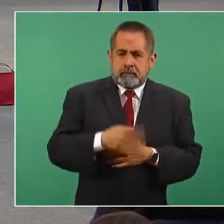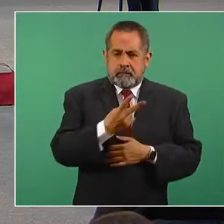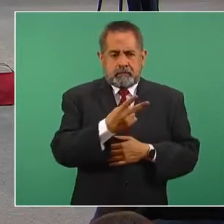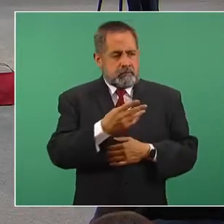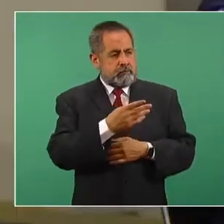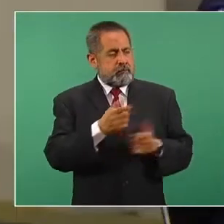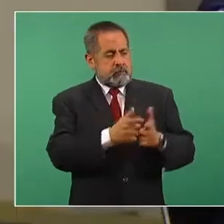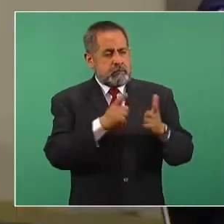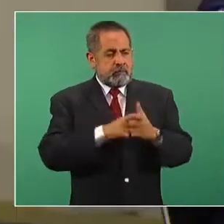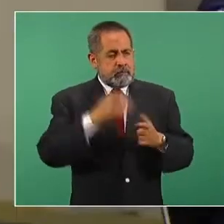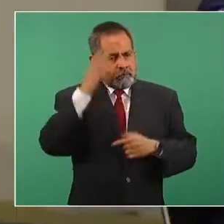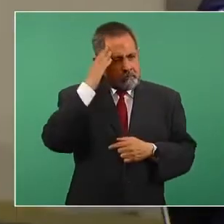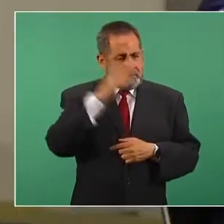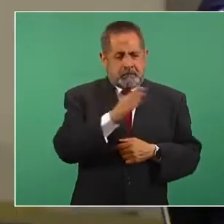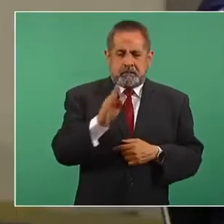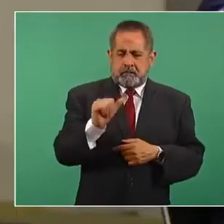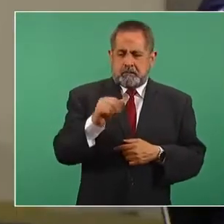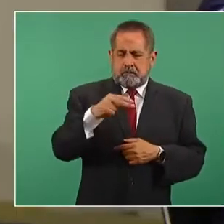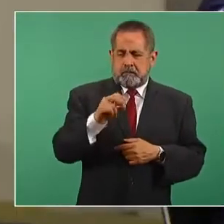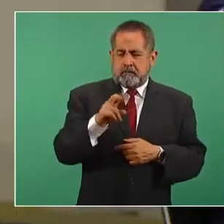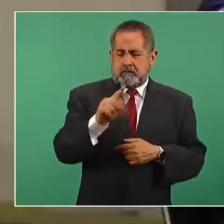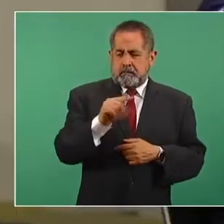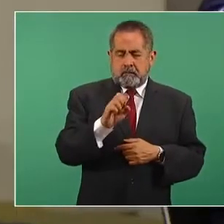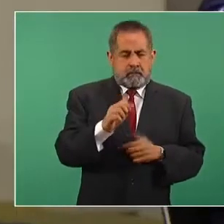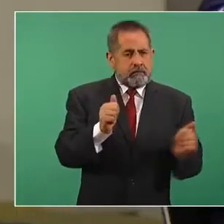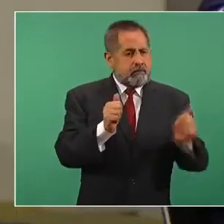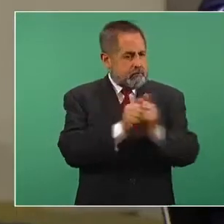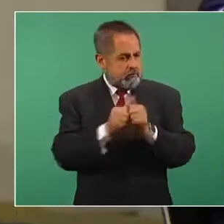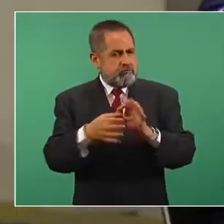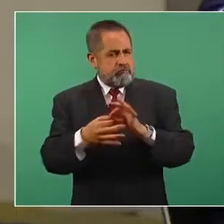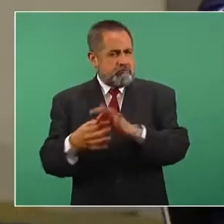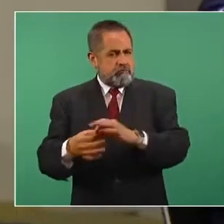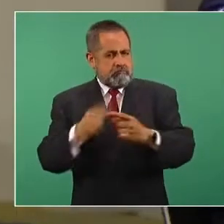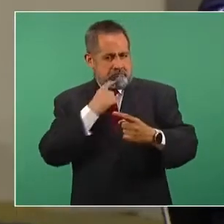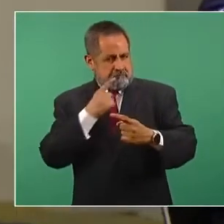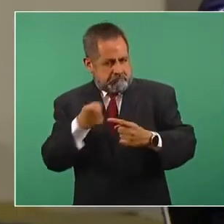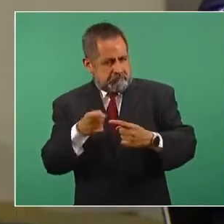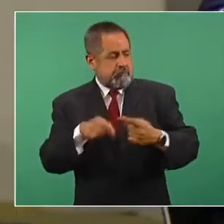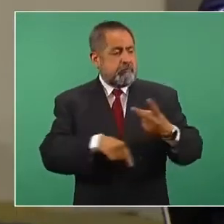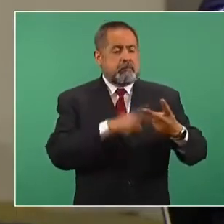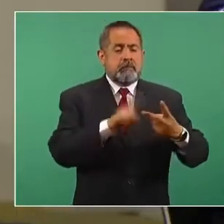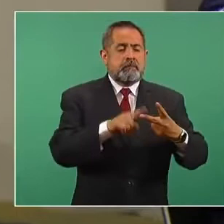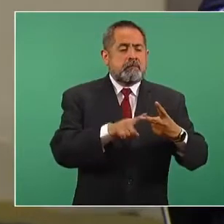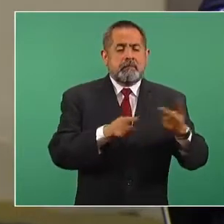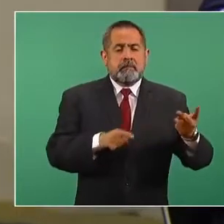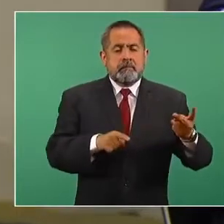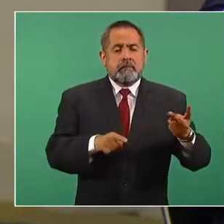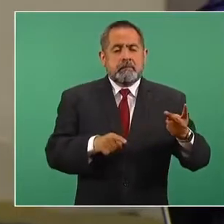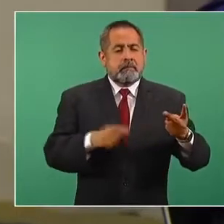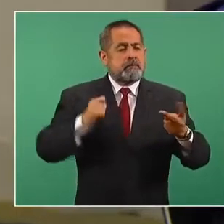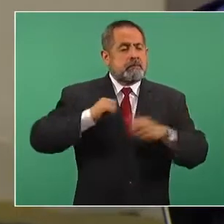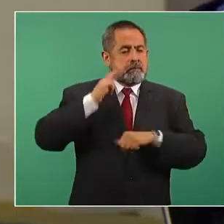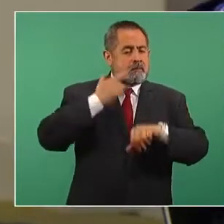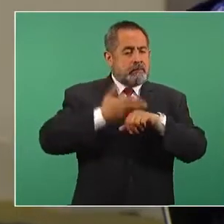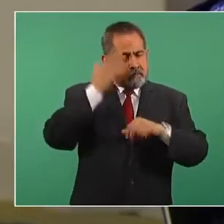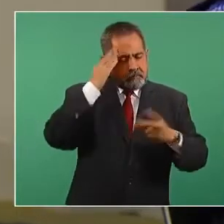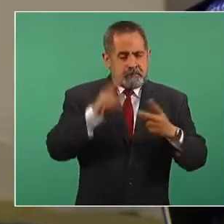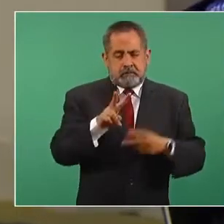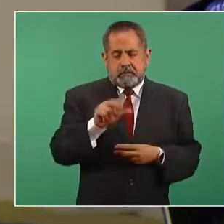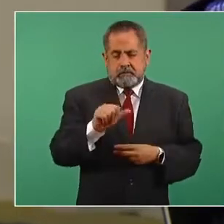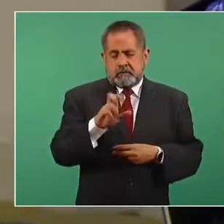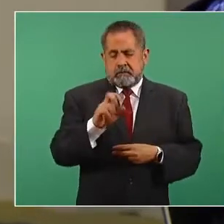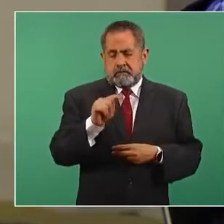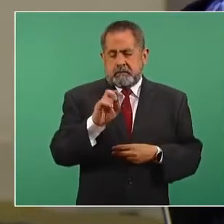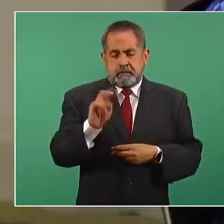encabeza Banorte, que dice que es un honor estar con Obrador, y otro que encabeza Valentín Díez